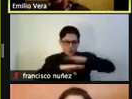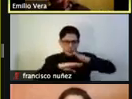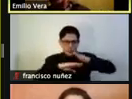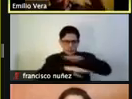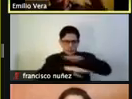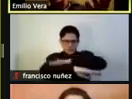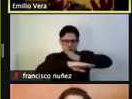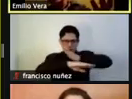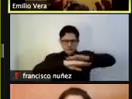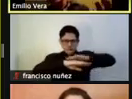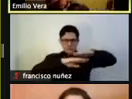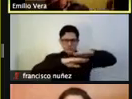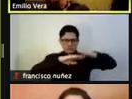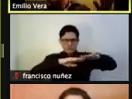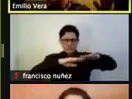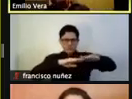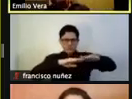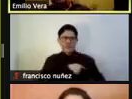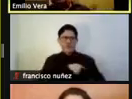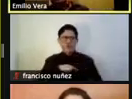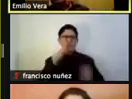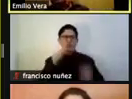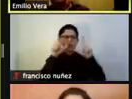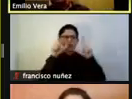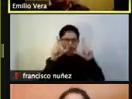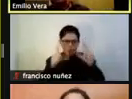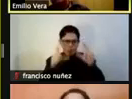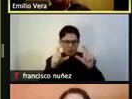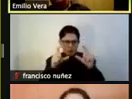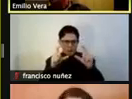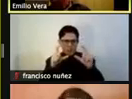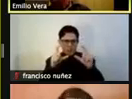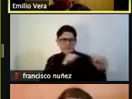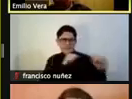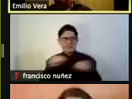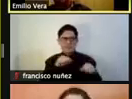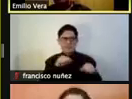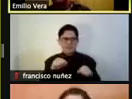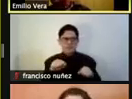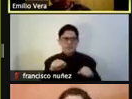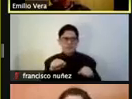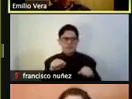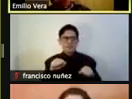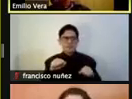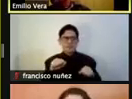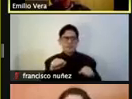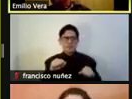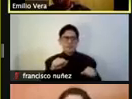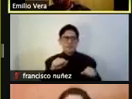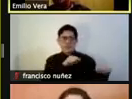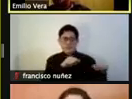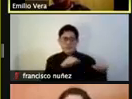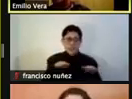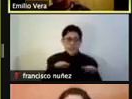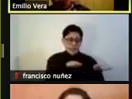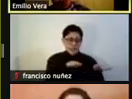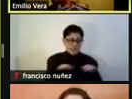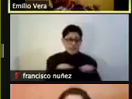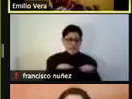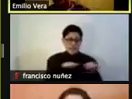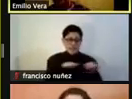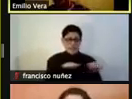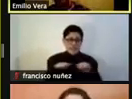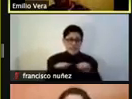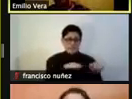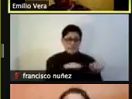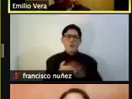tomografía sísmica, porque un poco es el símil a lo que es la tomografía médica, ¿no es cierto? En que, claro, en la